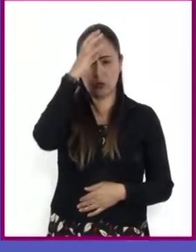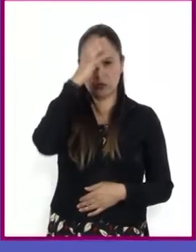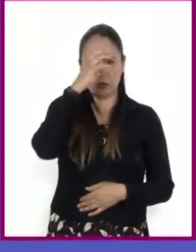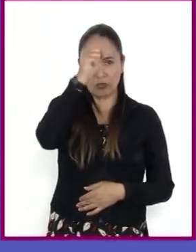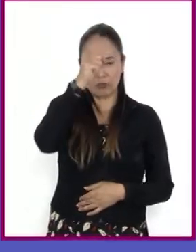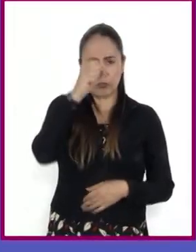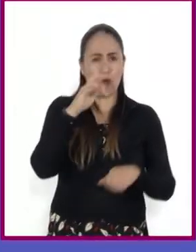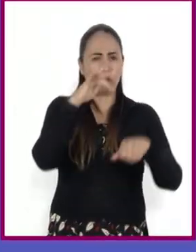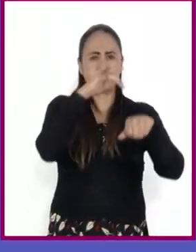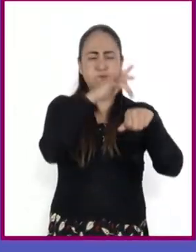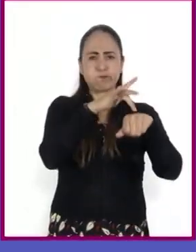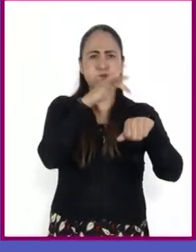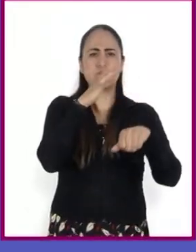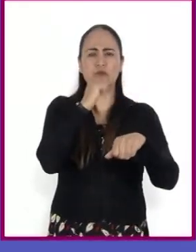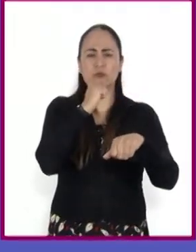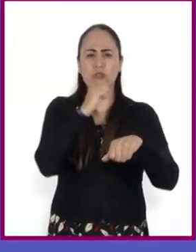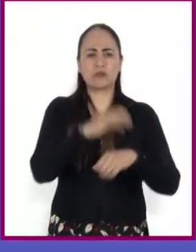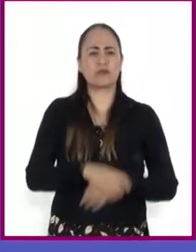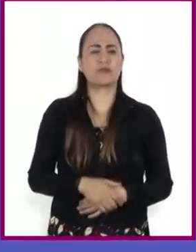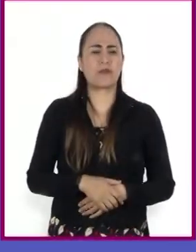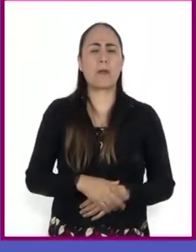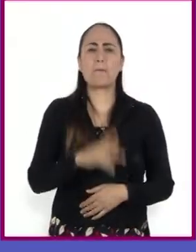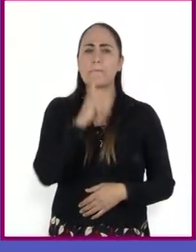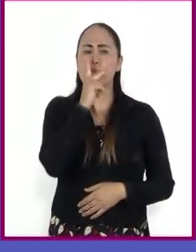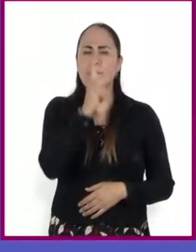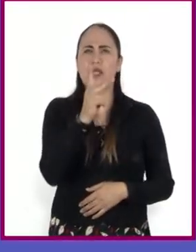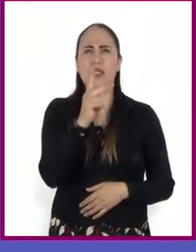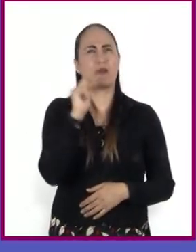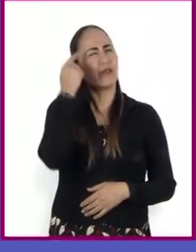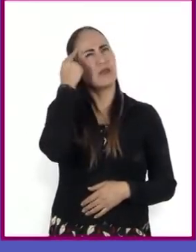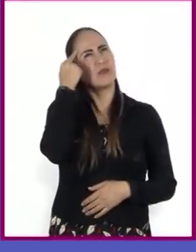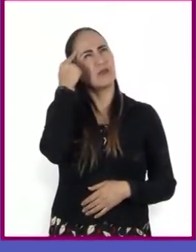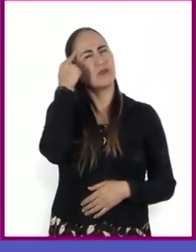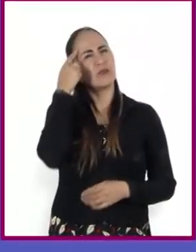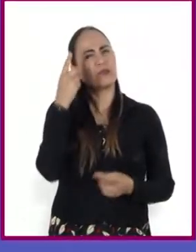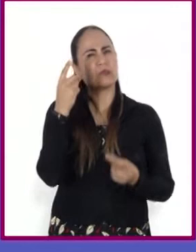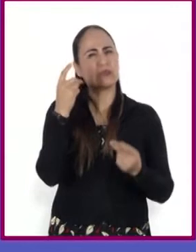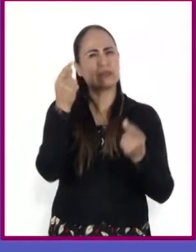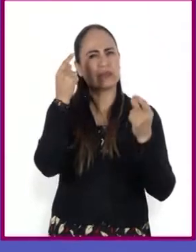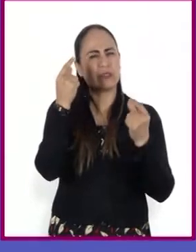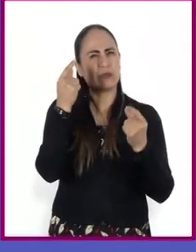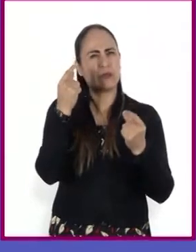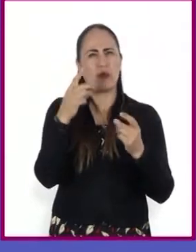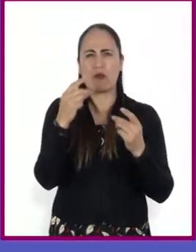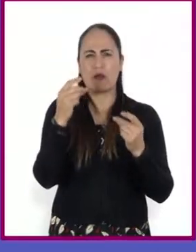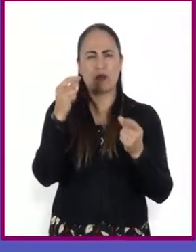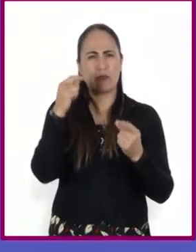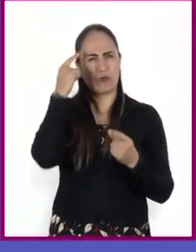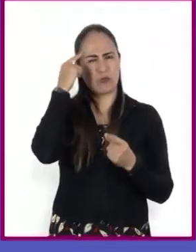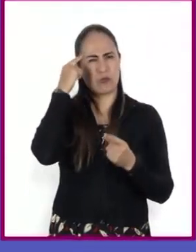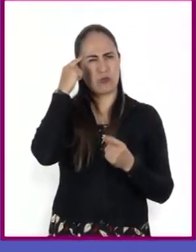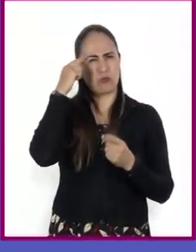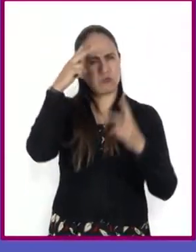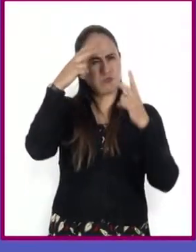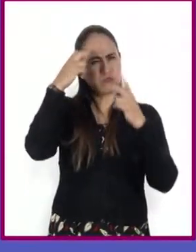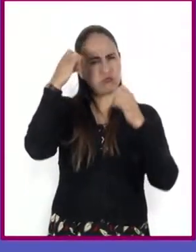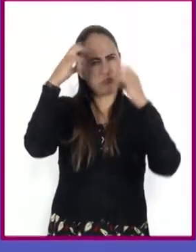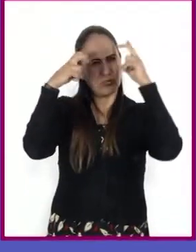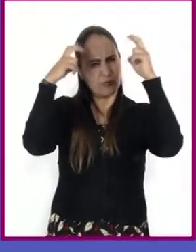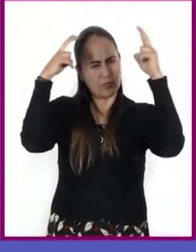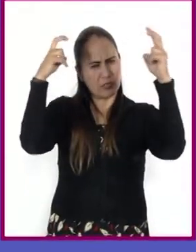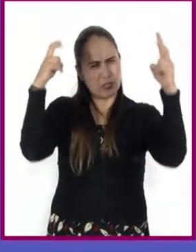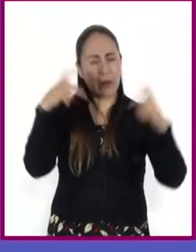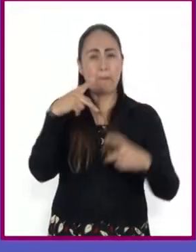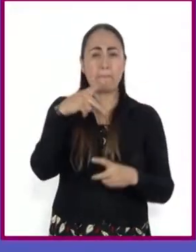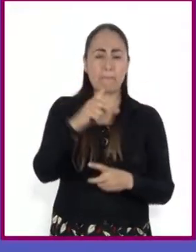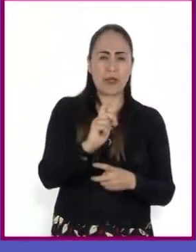abstracto. Cuando se enuncia una palabra, nuestra mente genera una representación de ella. En cambio, la definición